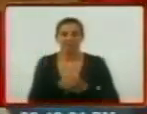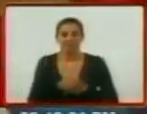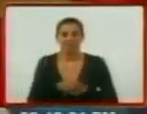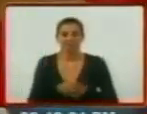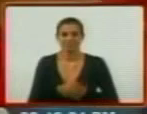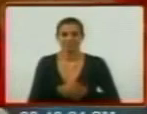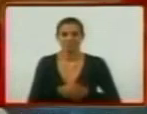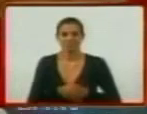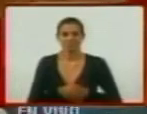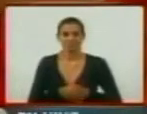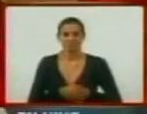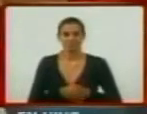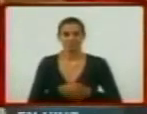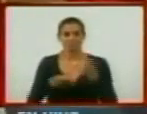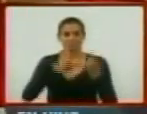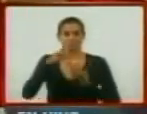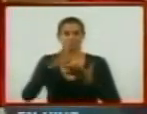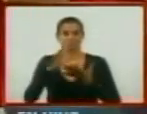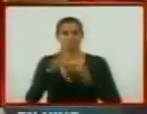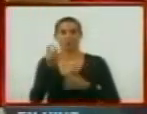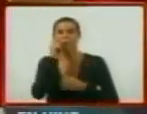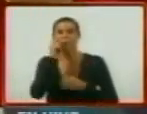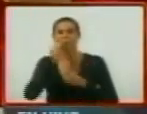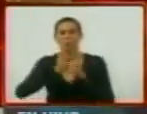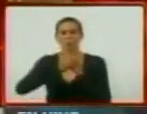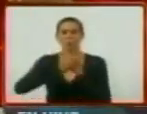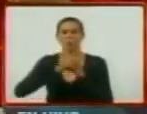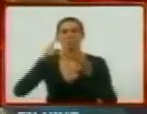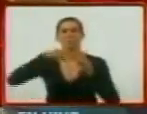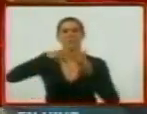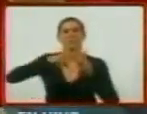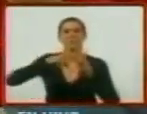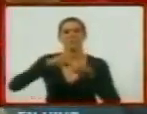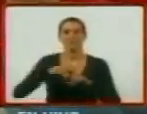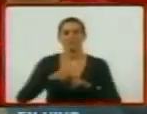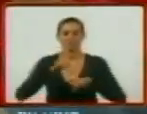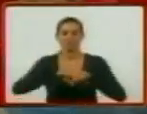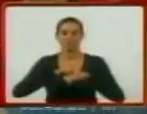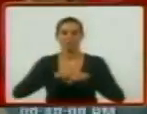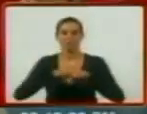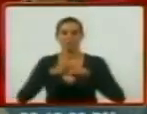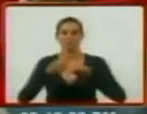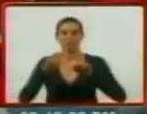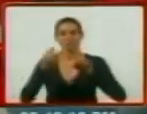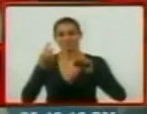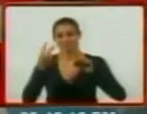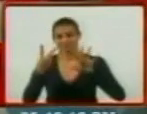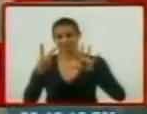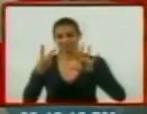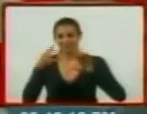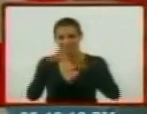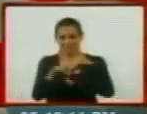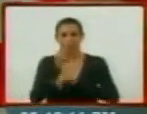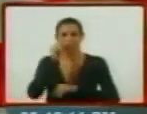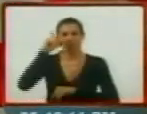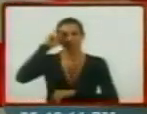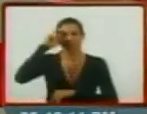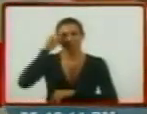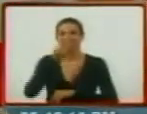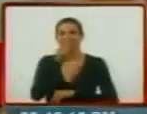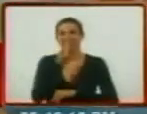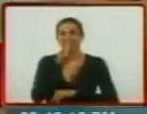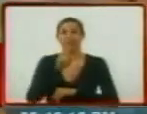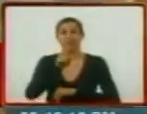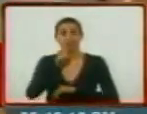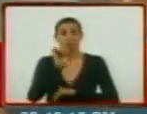hizo muchas veces, compañero Pérez Pirela, también un gran compañero, un gran camarada, combatiente, comunicacional